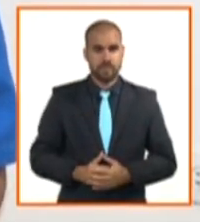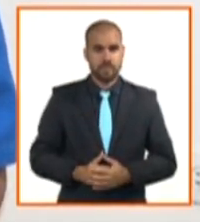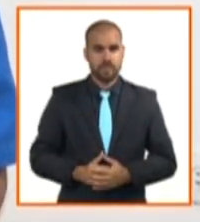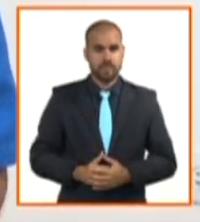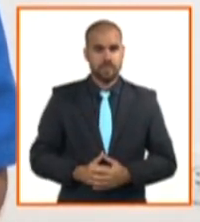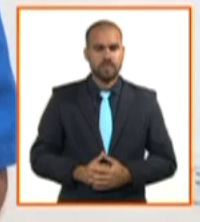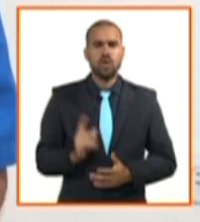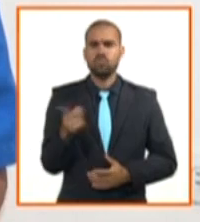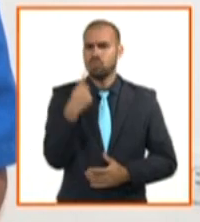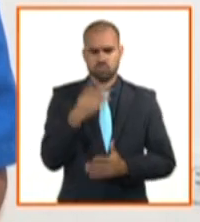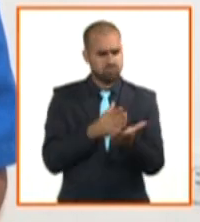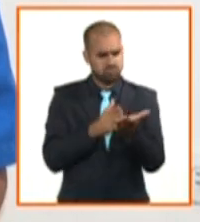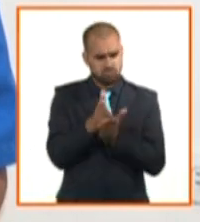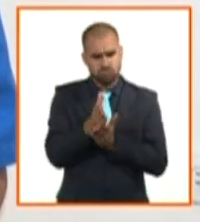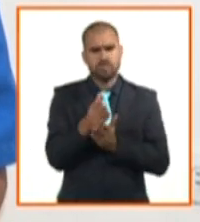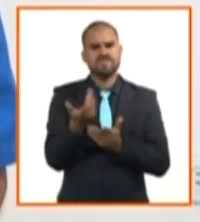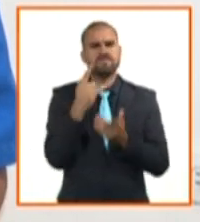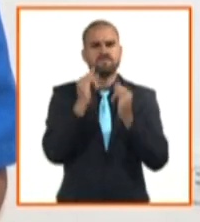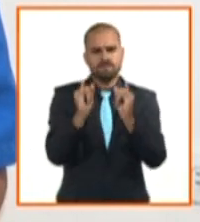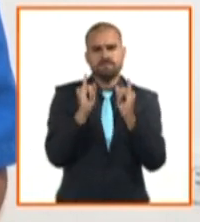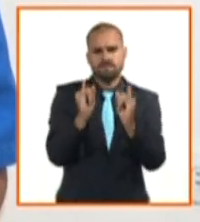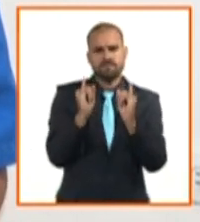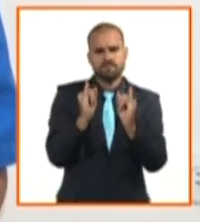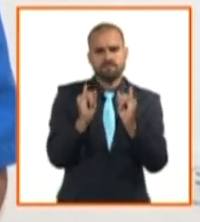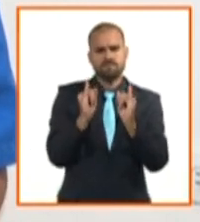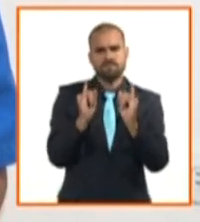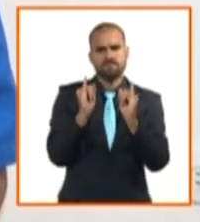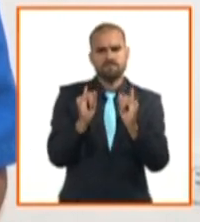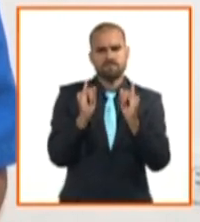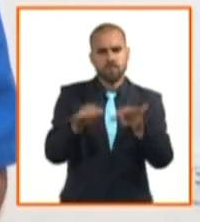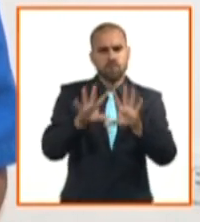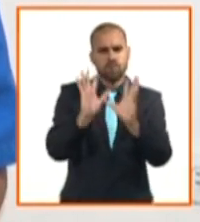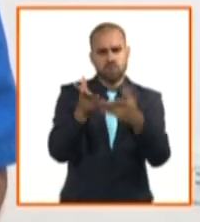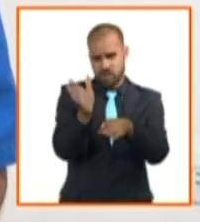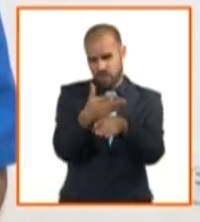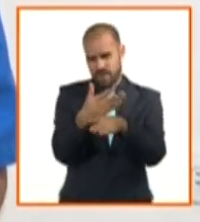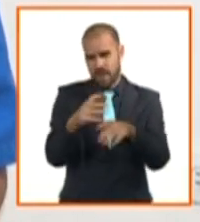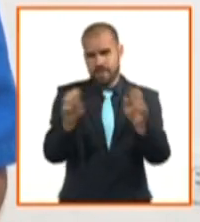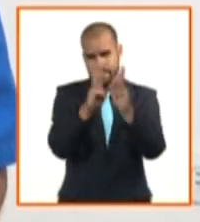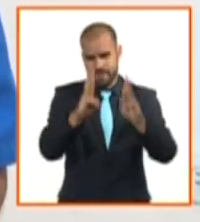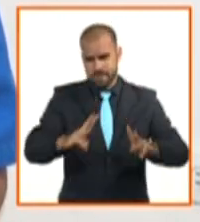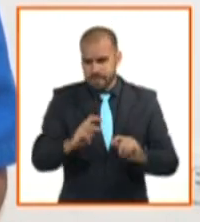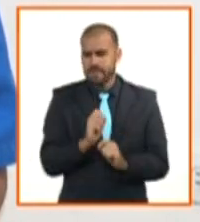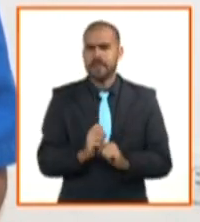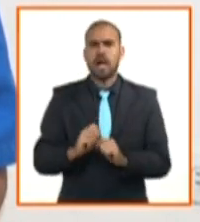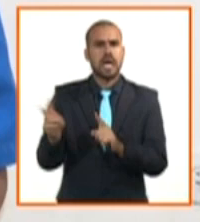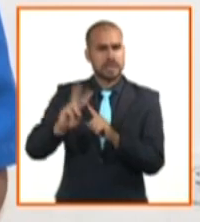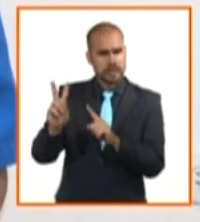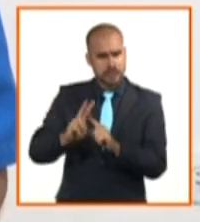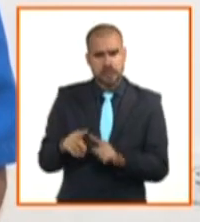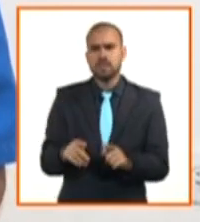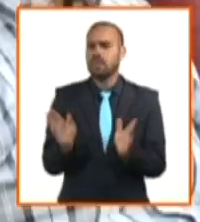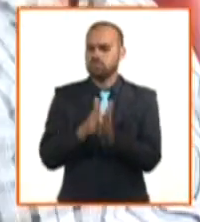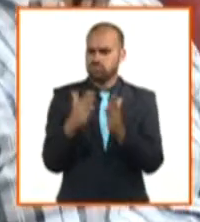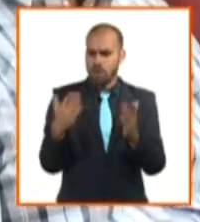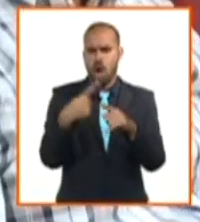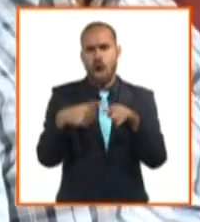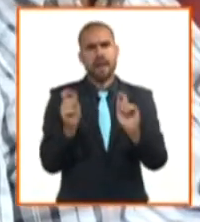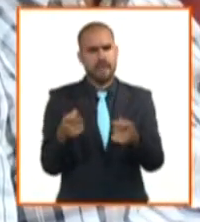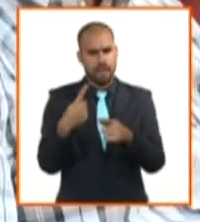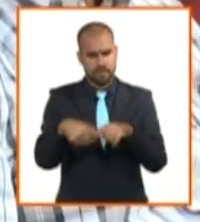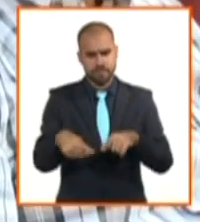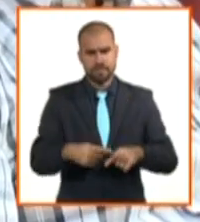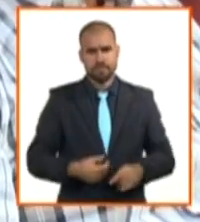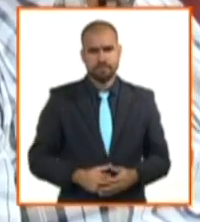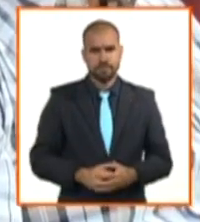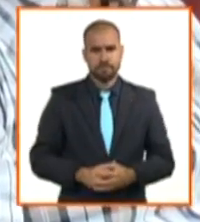información permanente por los medios de comunicación y por la red y soluciones el segundo